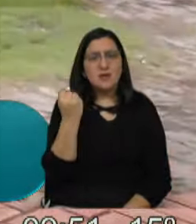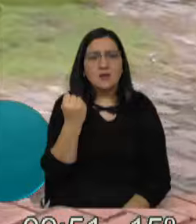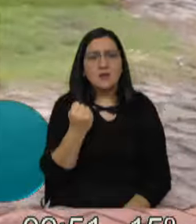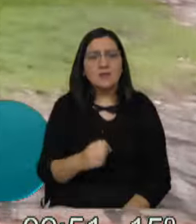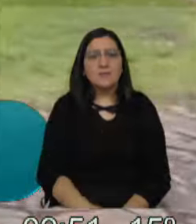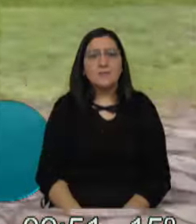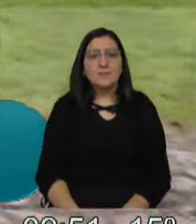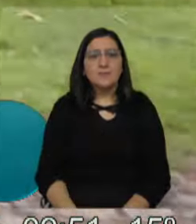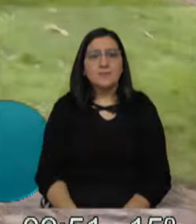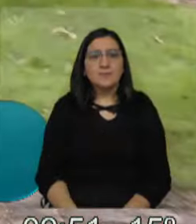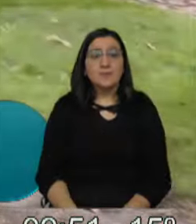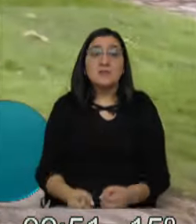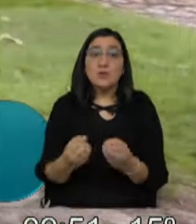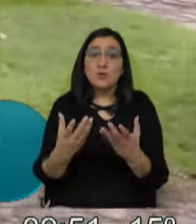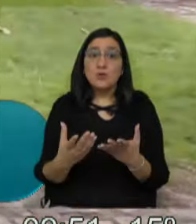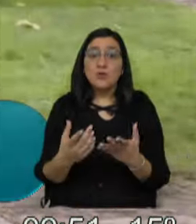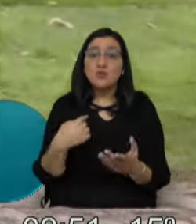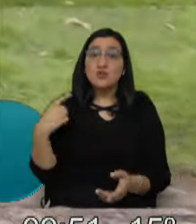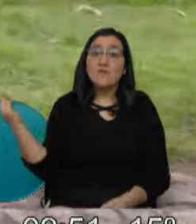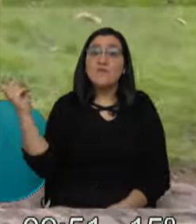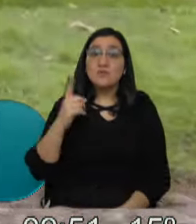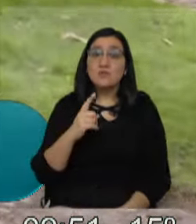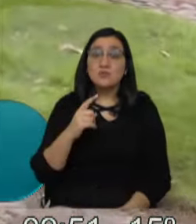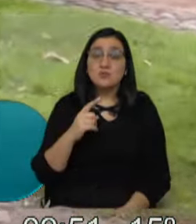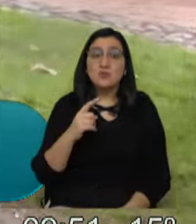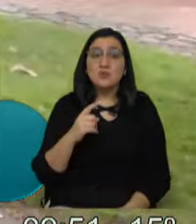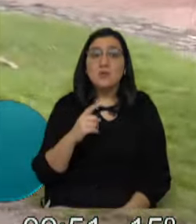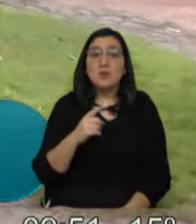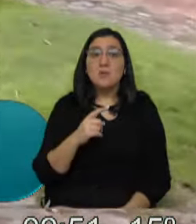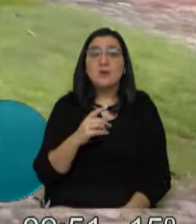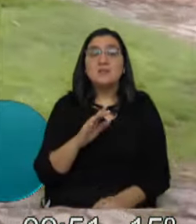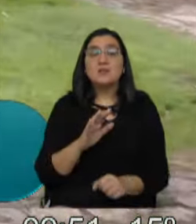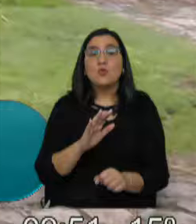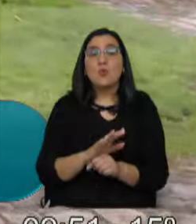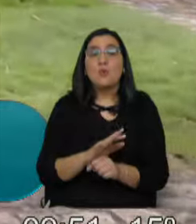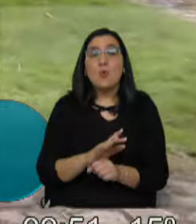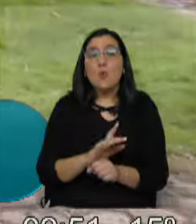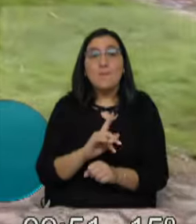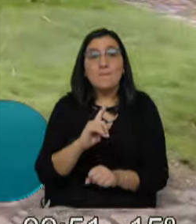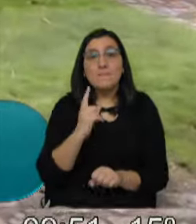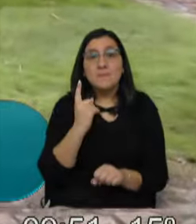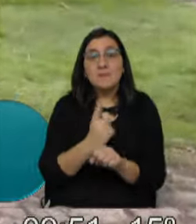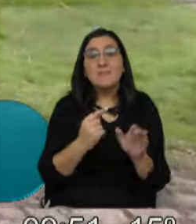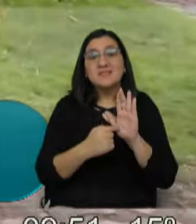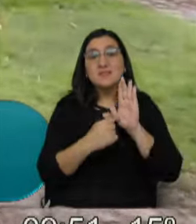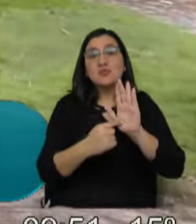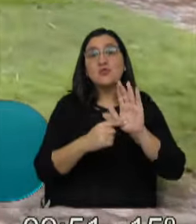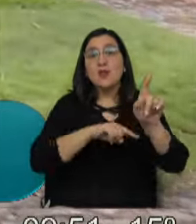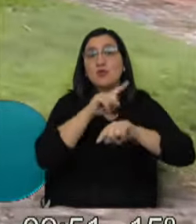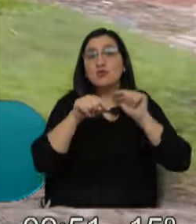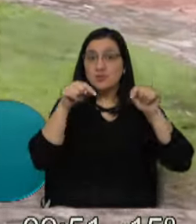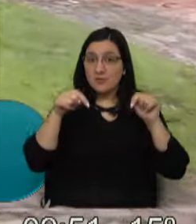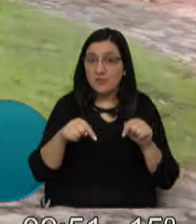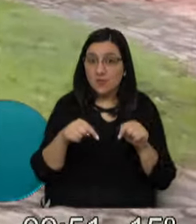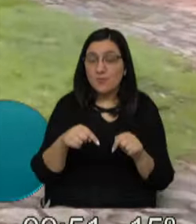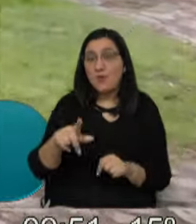muy importante. Así que bueno, nosotros nos vinimos hasta aquí, Fito, para hacer una especie de primer plato de lo que es la consigna del día de hoy,